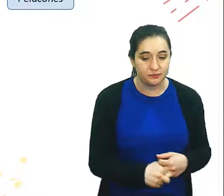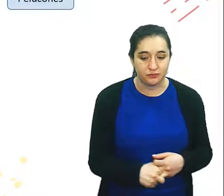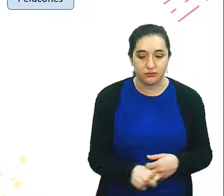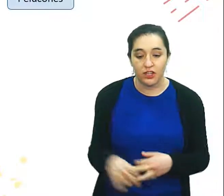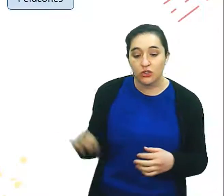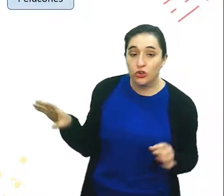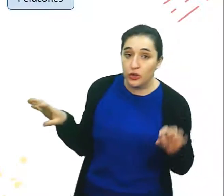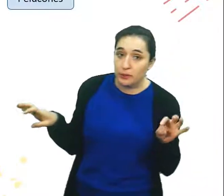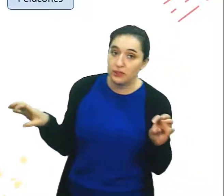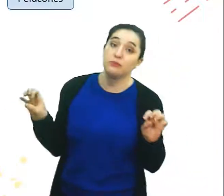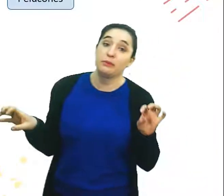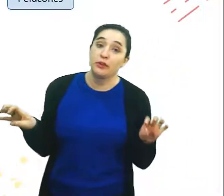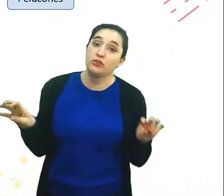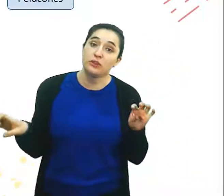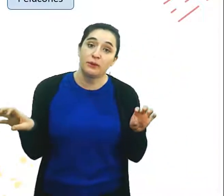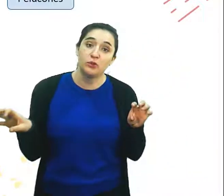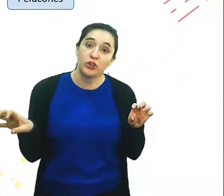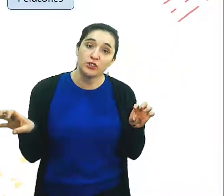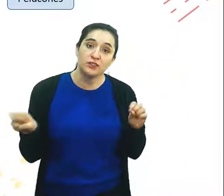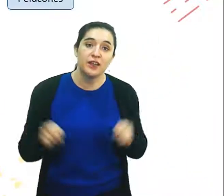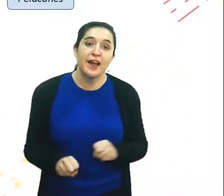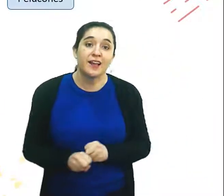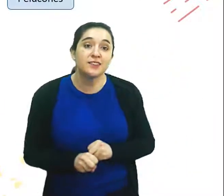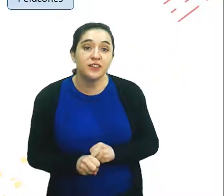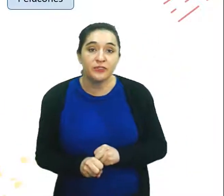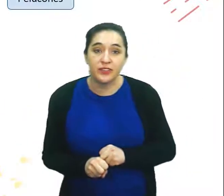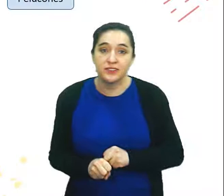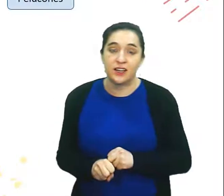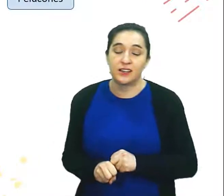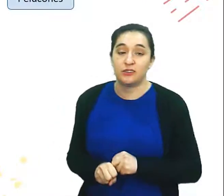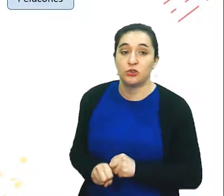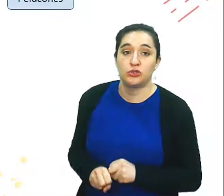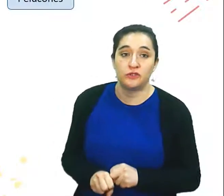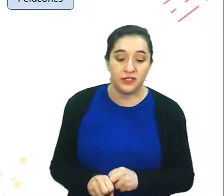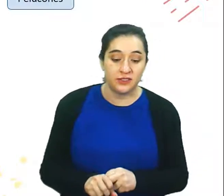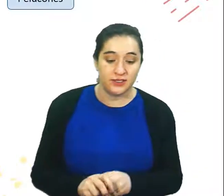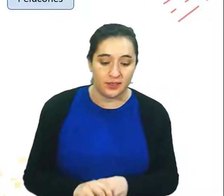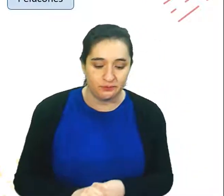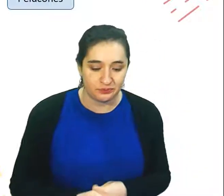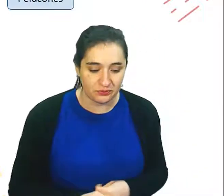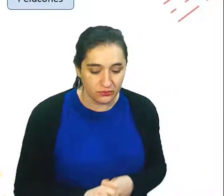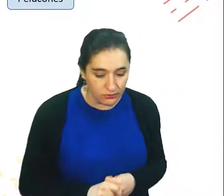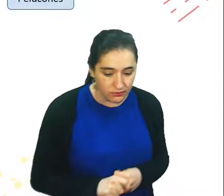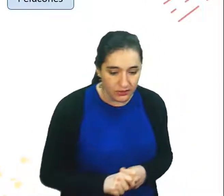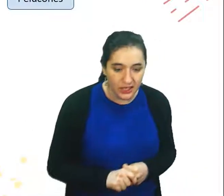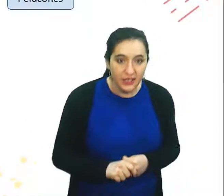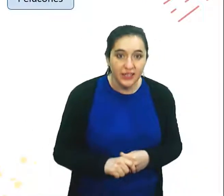pelucones. Estos nombres, pipiolos y pelucones, hacen referencia a la Revolución Francesa.